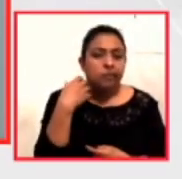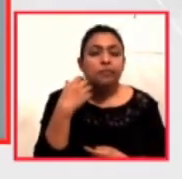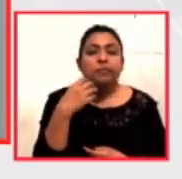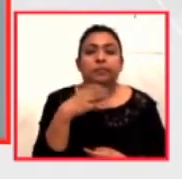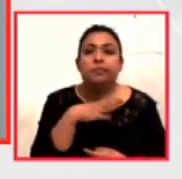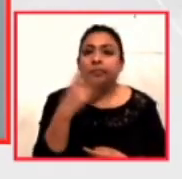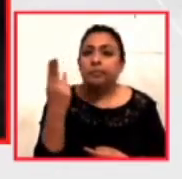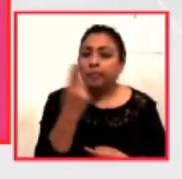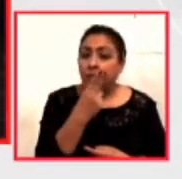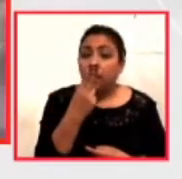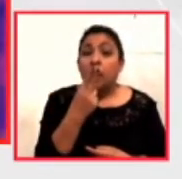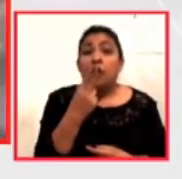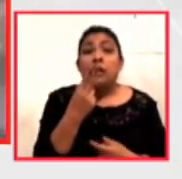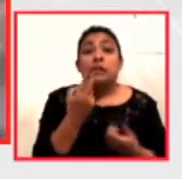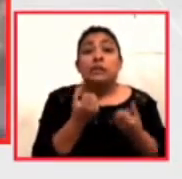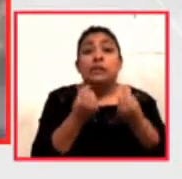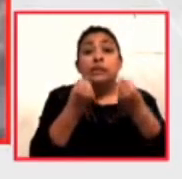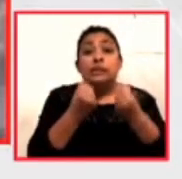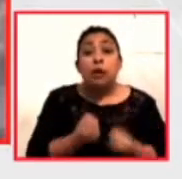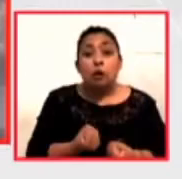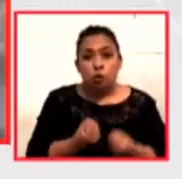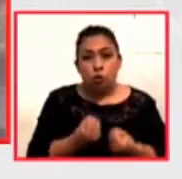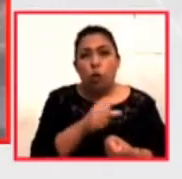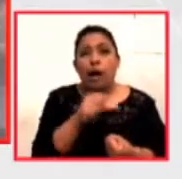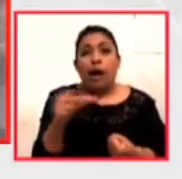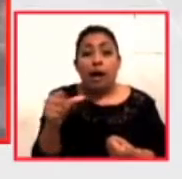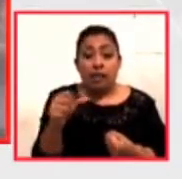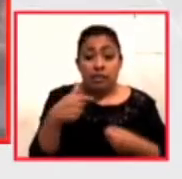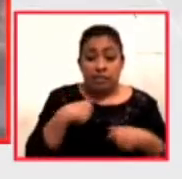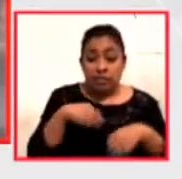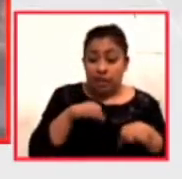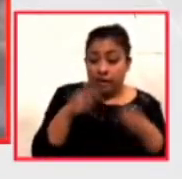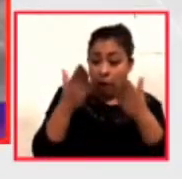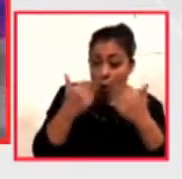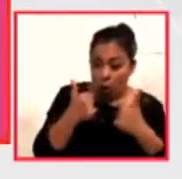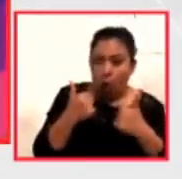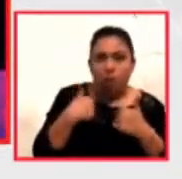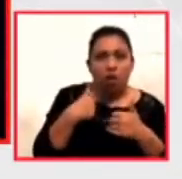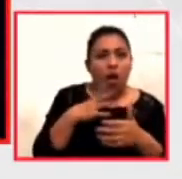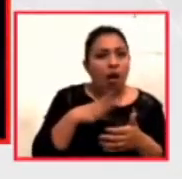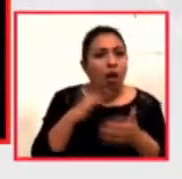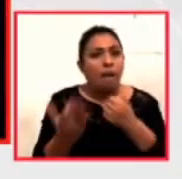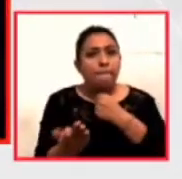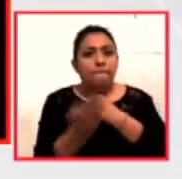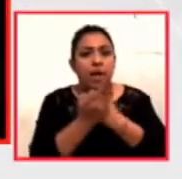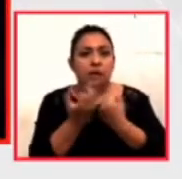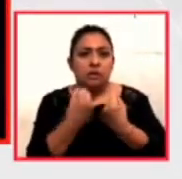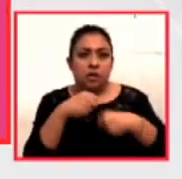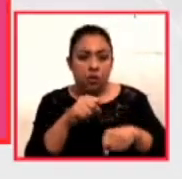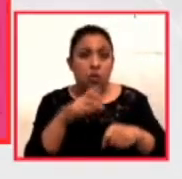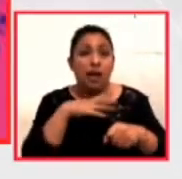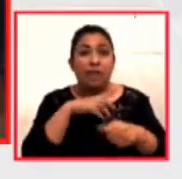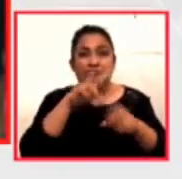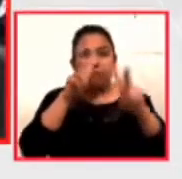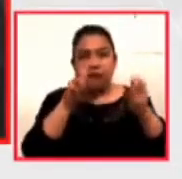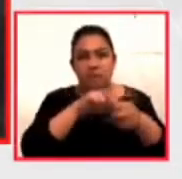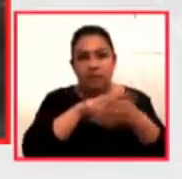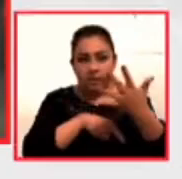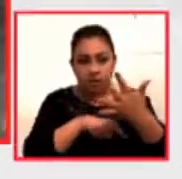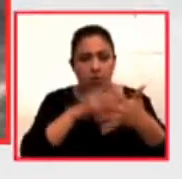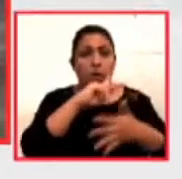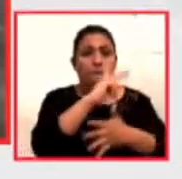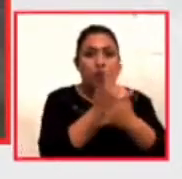el seguro de desempleo. Las propuestas están divididas en 5 temas: programas sociales,